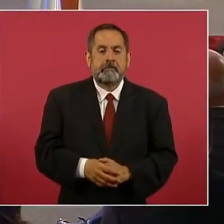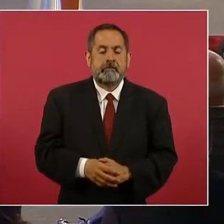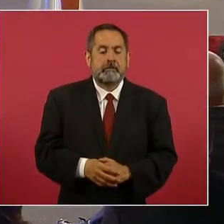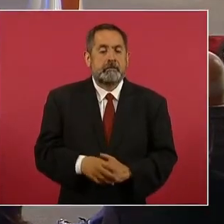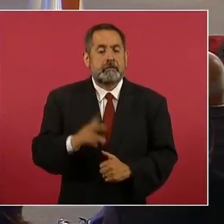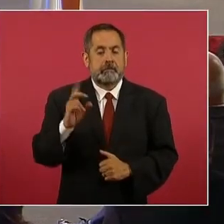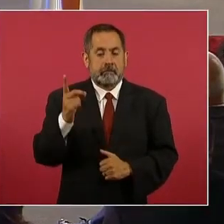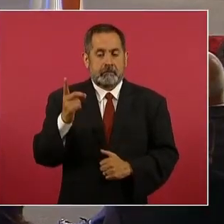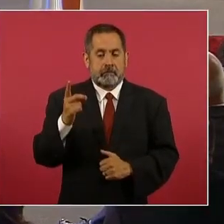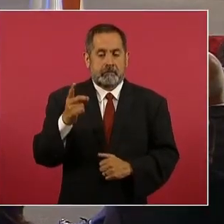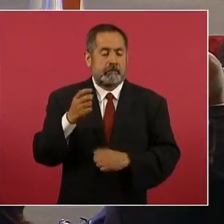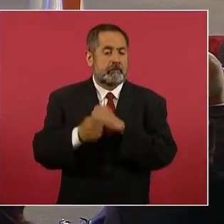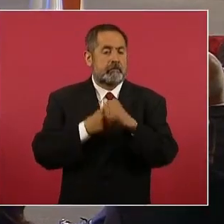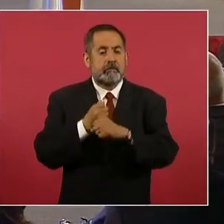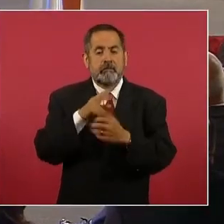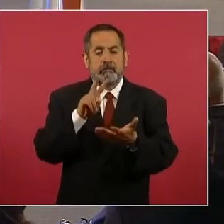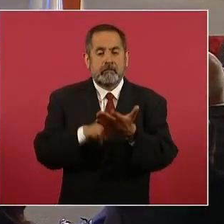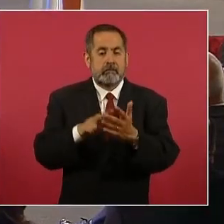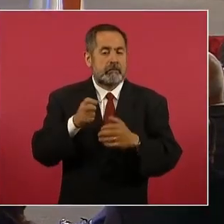Diciembre del 18,